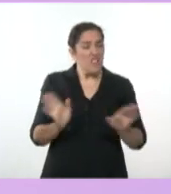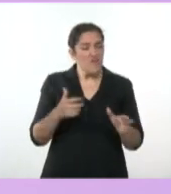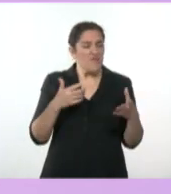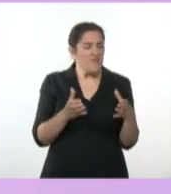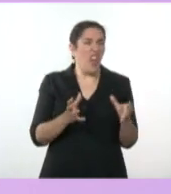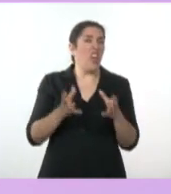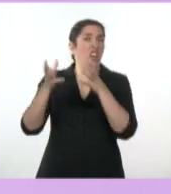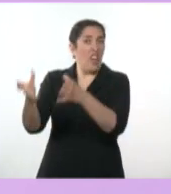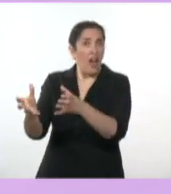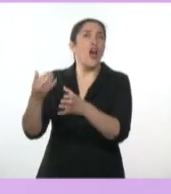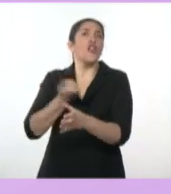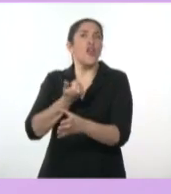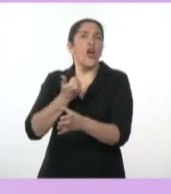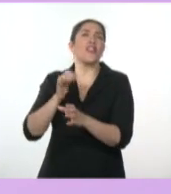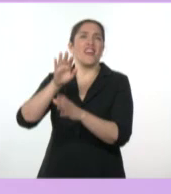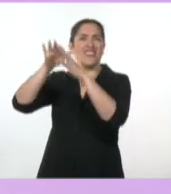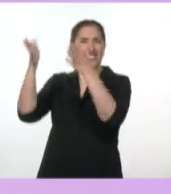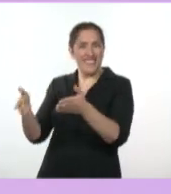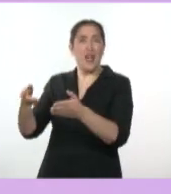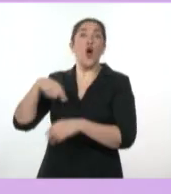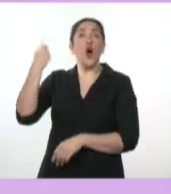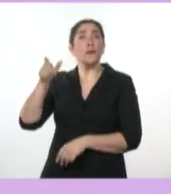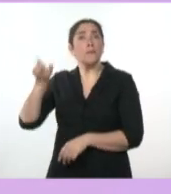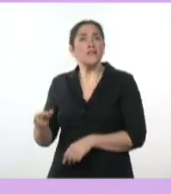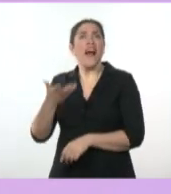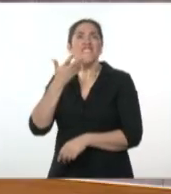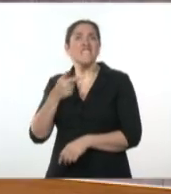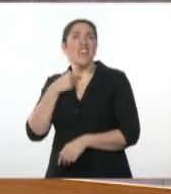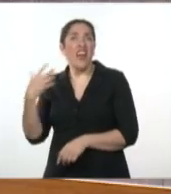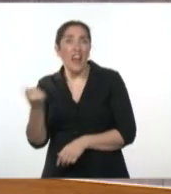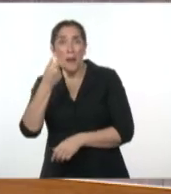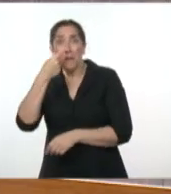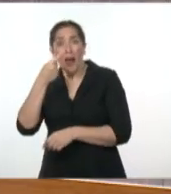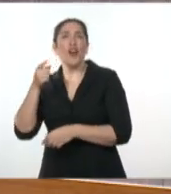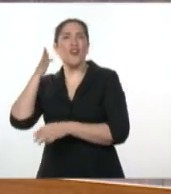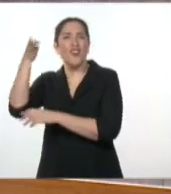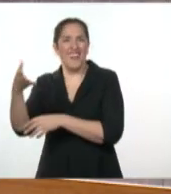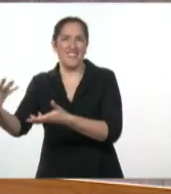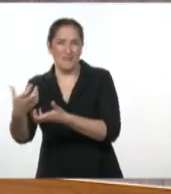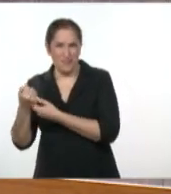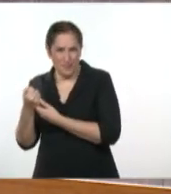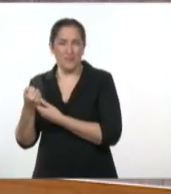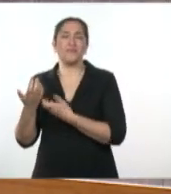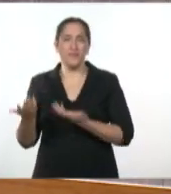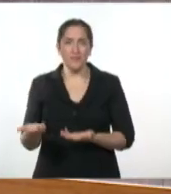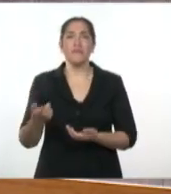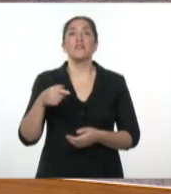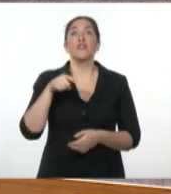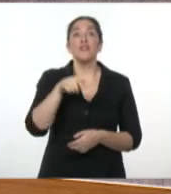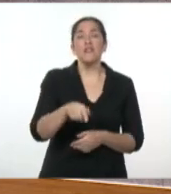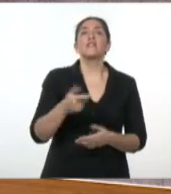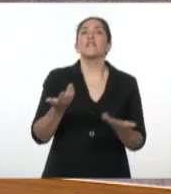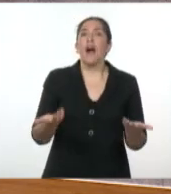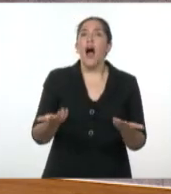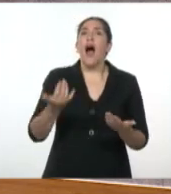puedan ir a un lugar y que otras personas que quieran adoptar lo puedan hacer. Muy bien. Entonces, aparece por un lado la pérdida